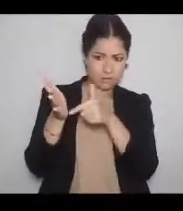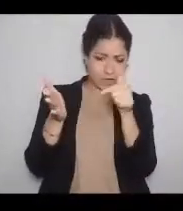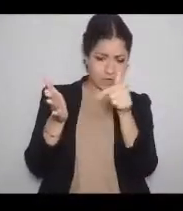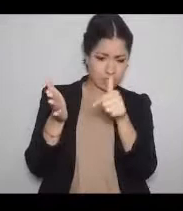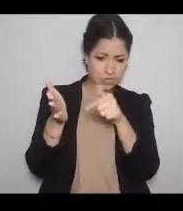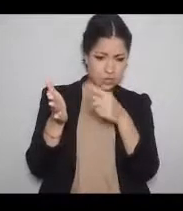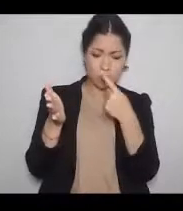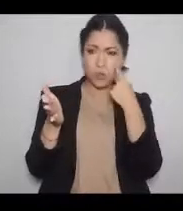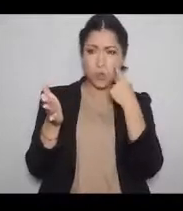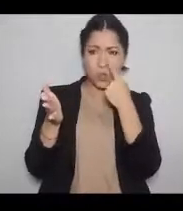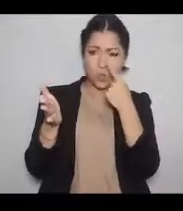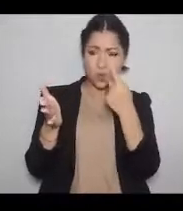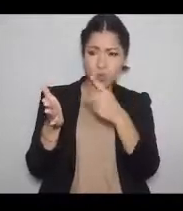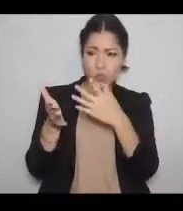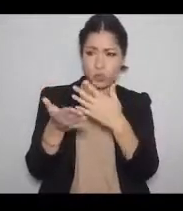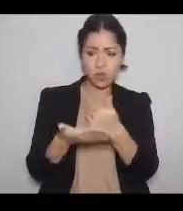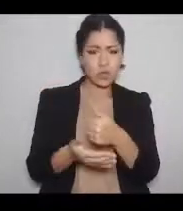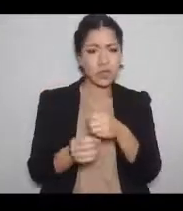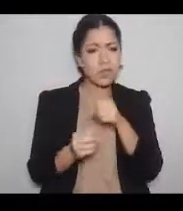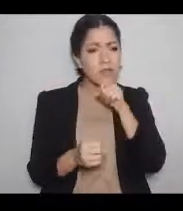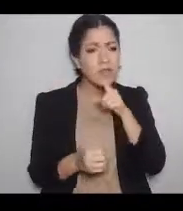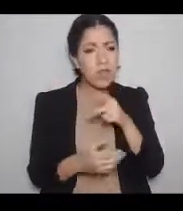desesperación te vuelve lírico.